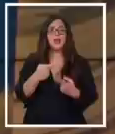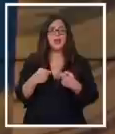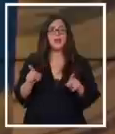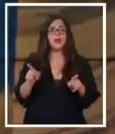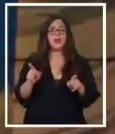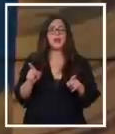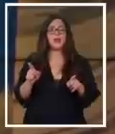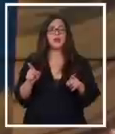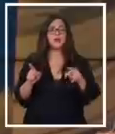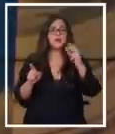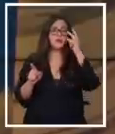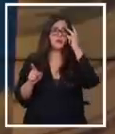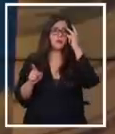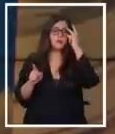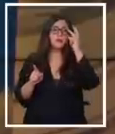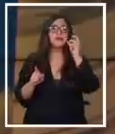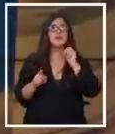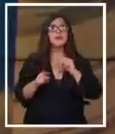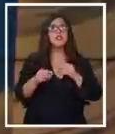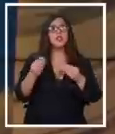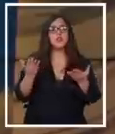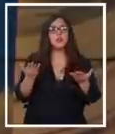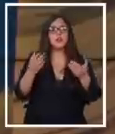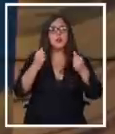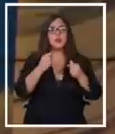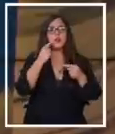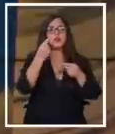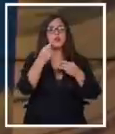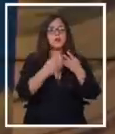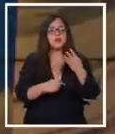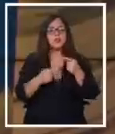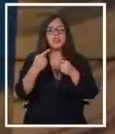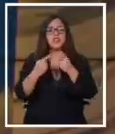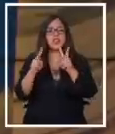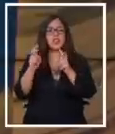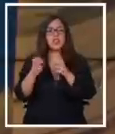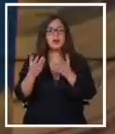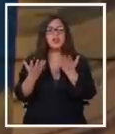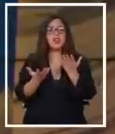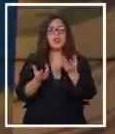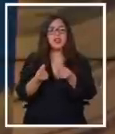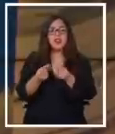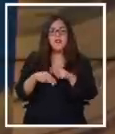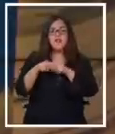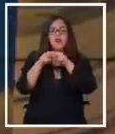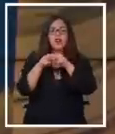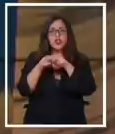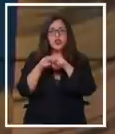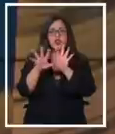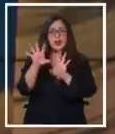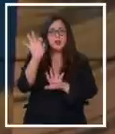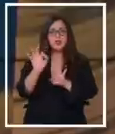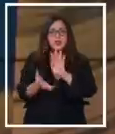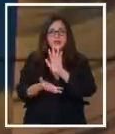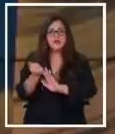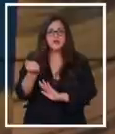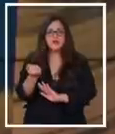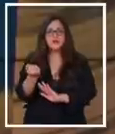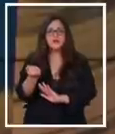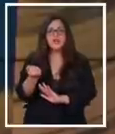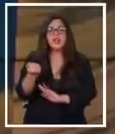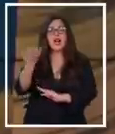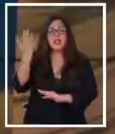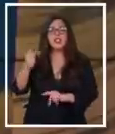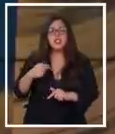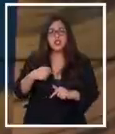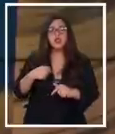estábamos en un momento y grupo de evaluar la situación de los distintos retiros yo participé activamente en la discusión